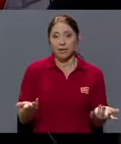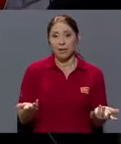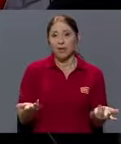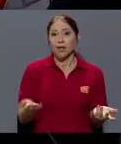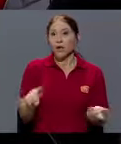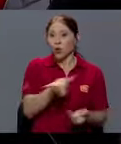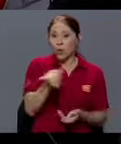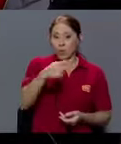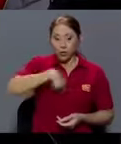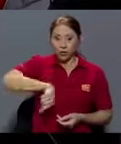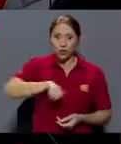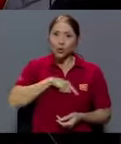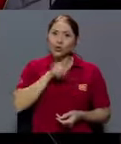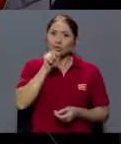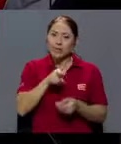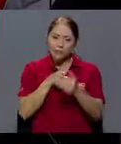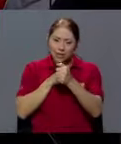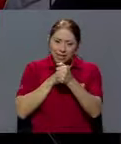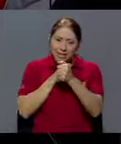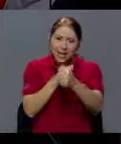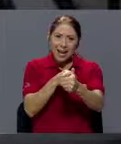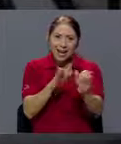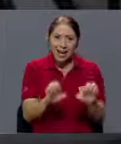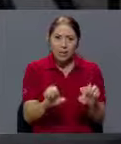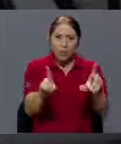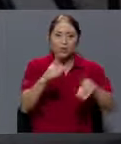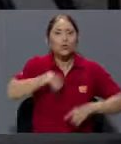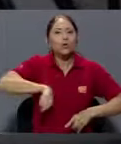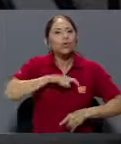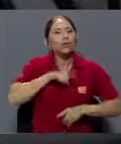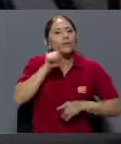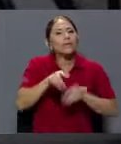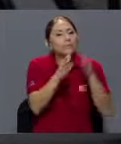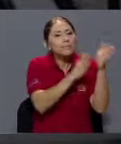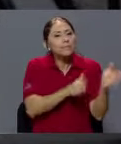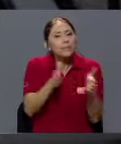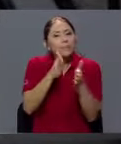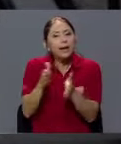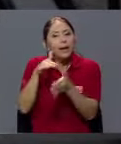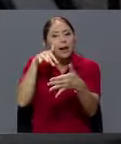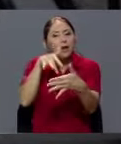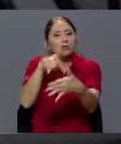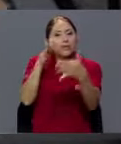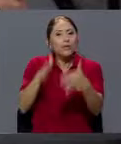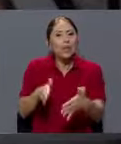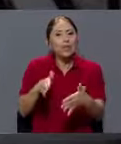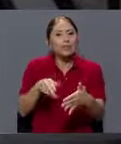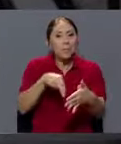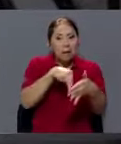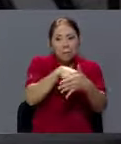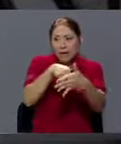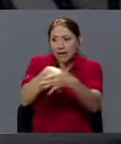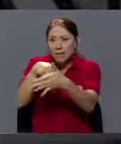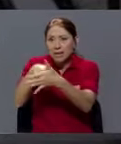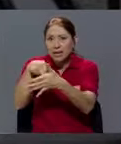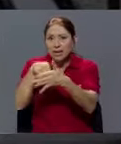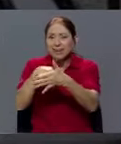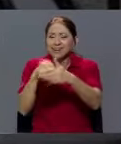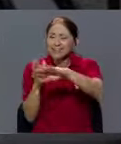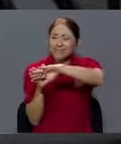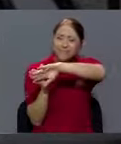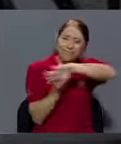nos compete liderar la parte educacional, tenemos que preparar a los estudiantes para que ojalá rompan esas barreras de la